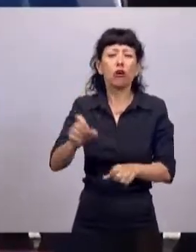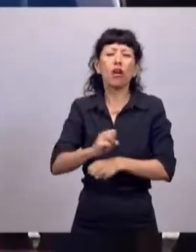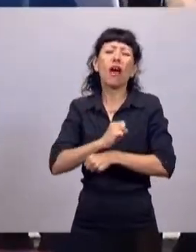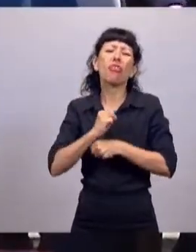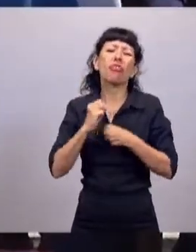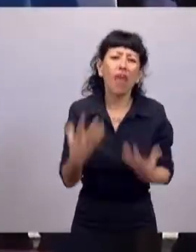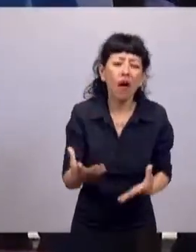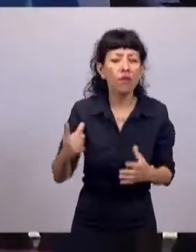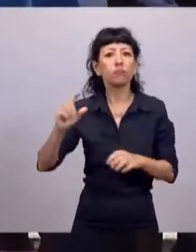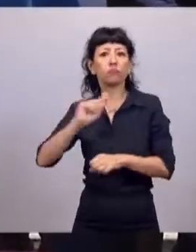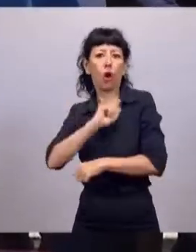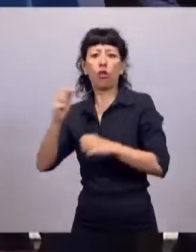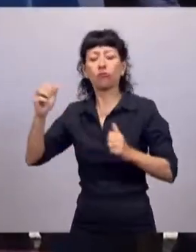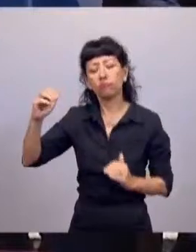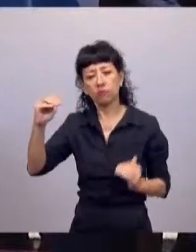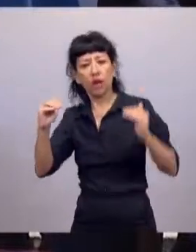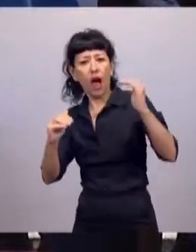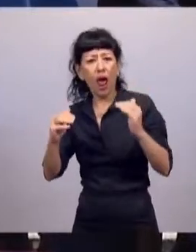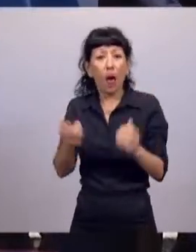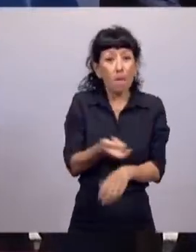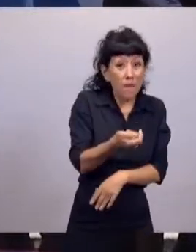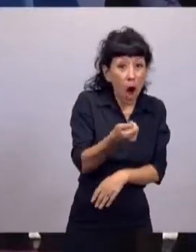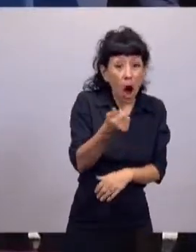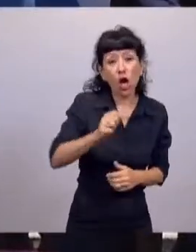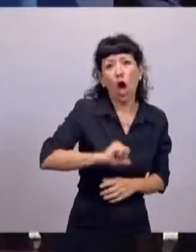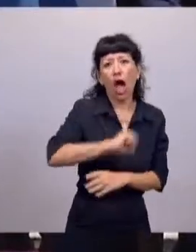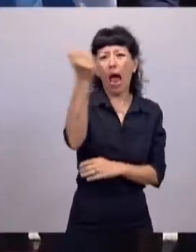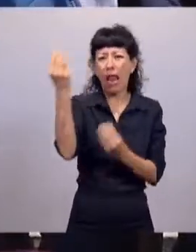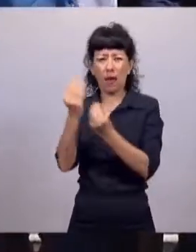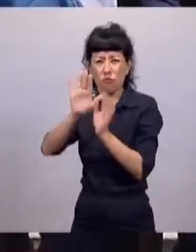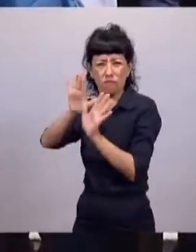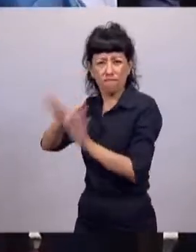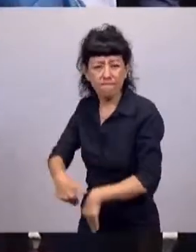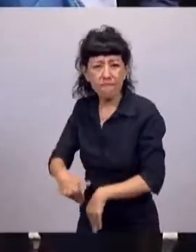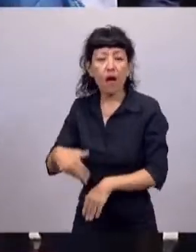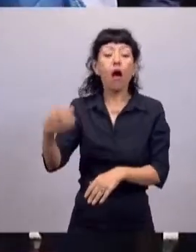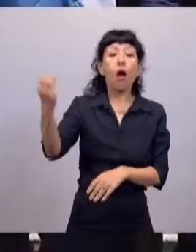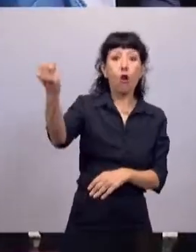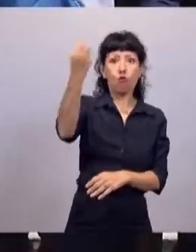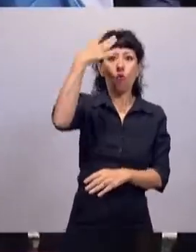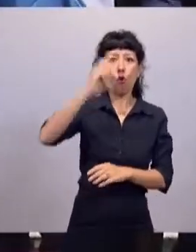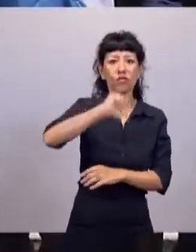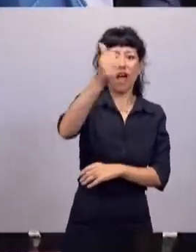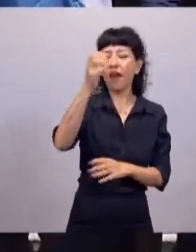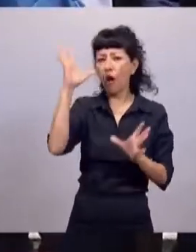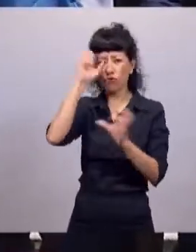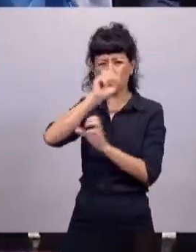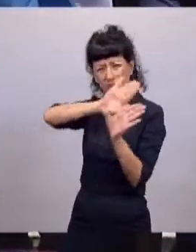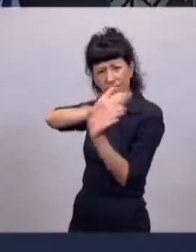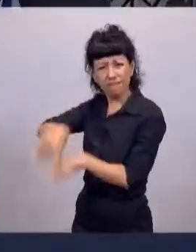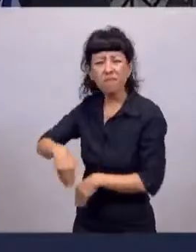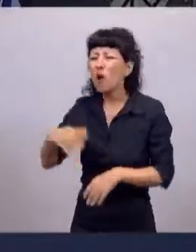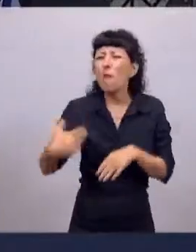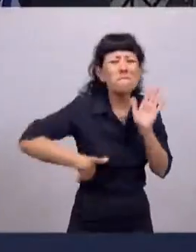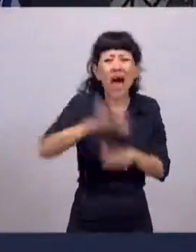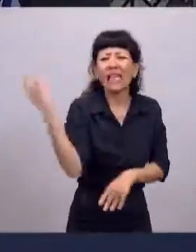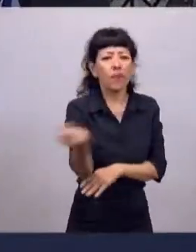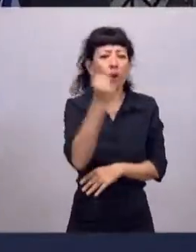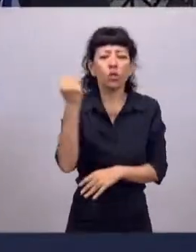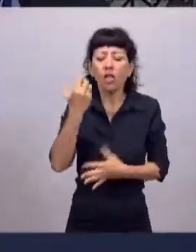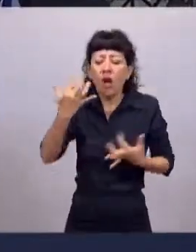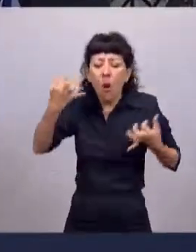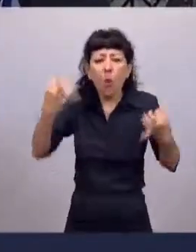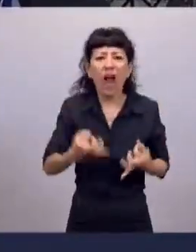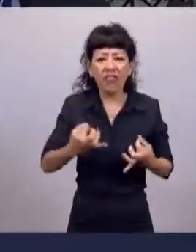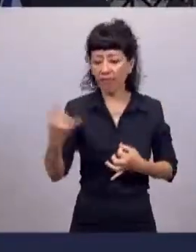los pocos por sobre los muchos, de la luz por sobre la oscuridad y sobre todas las cosas, de la verdad por sobre